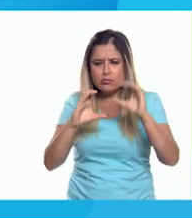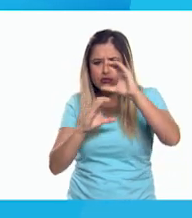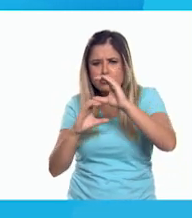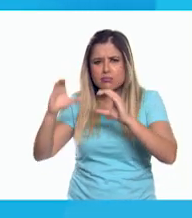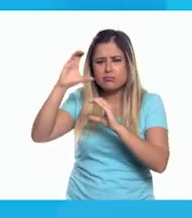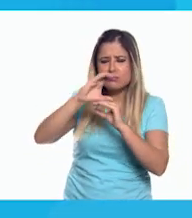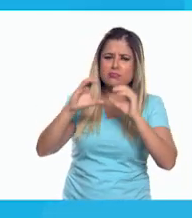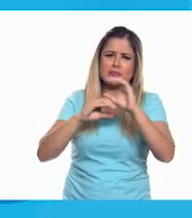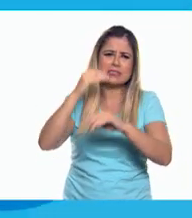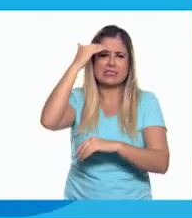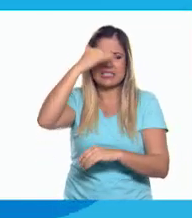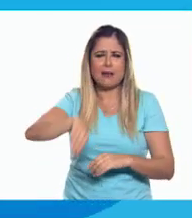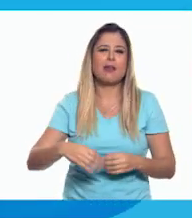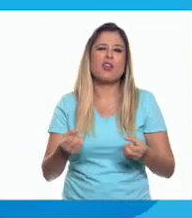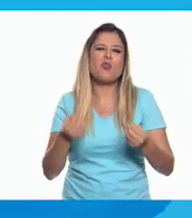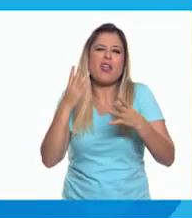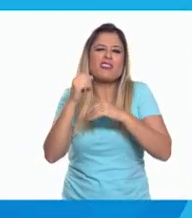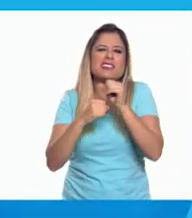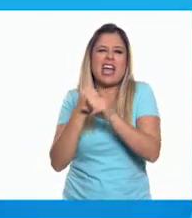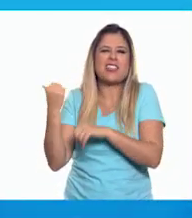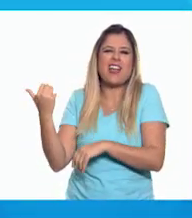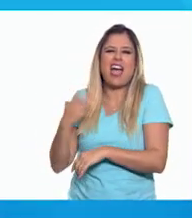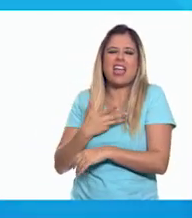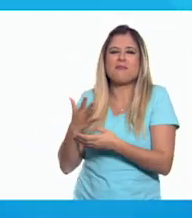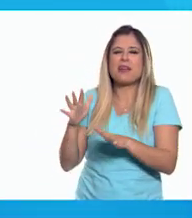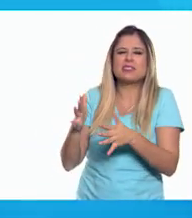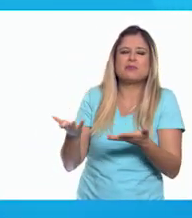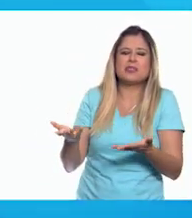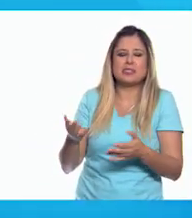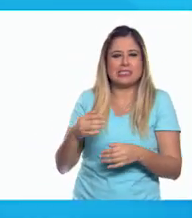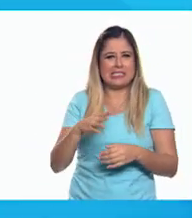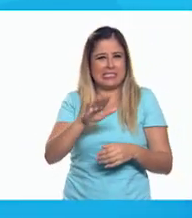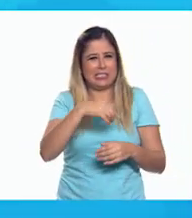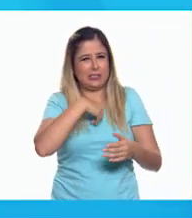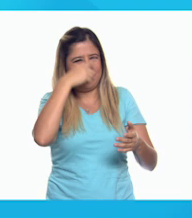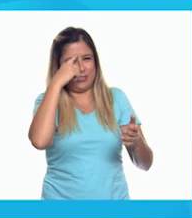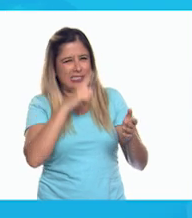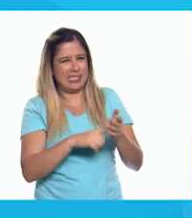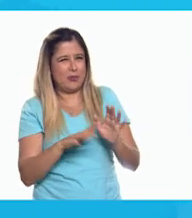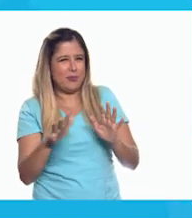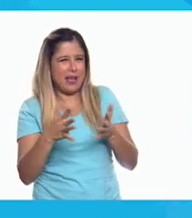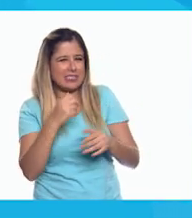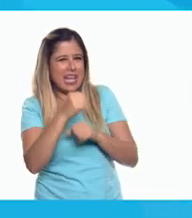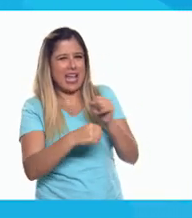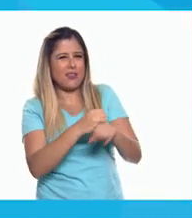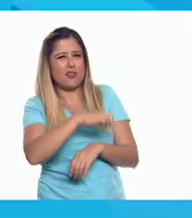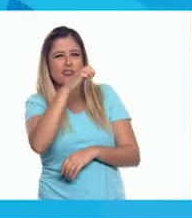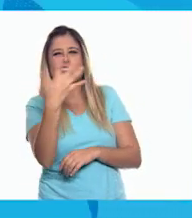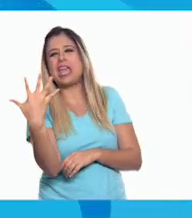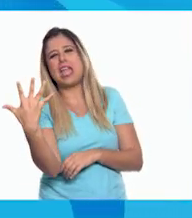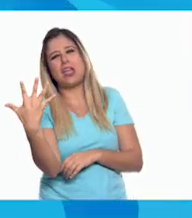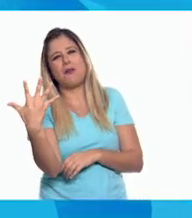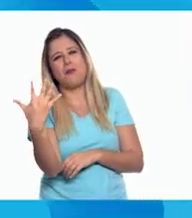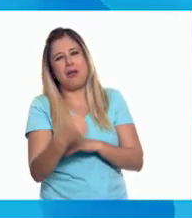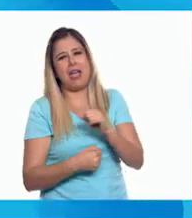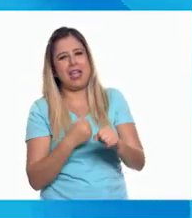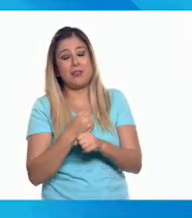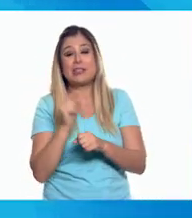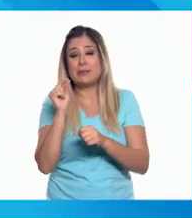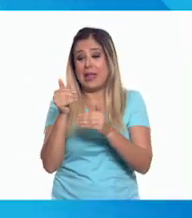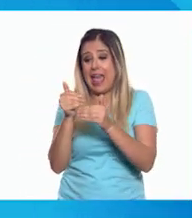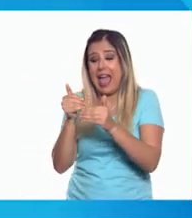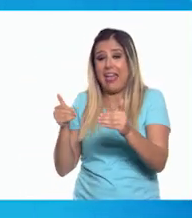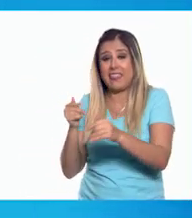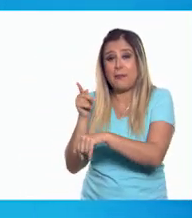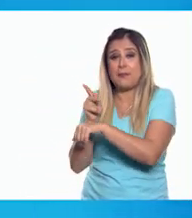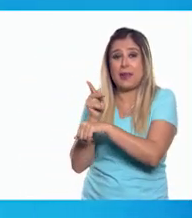cubos. Oye, Eric, ¿cuántos años crees que tenga ahí? Aquí yo creo que tiene como unos 5 años. Antes de entrar a la